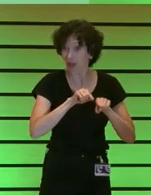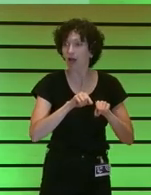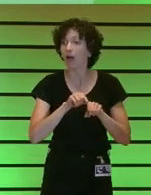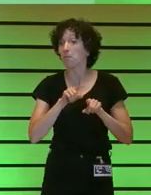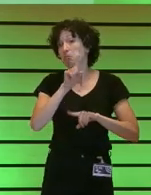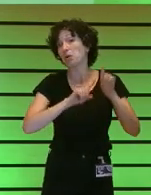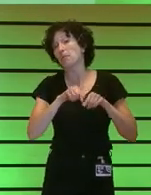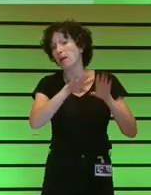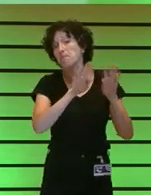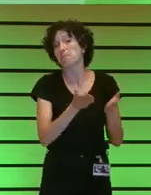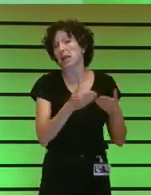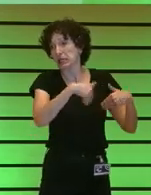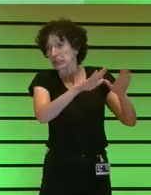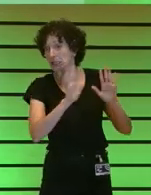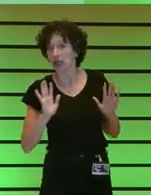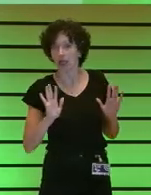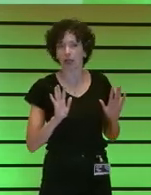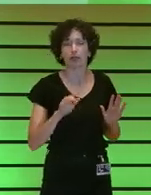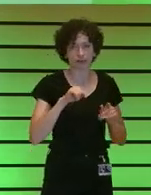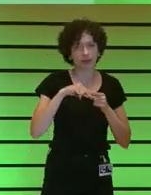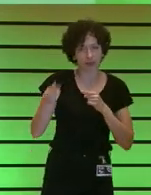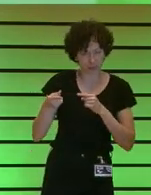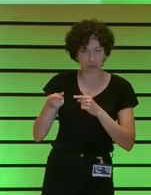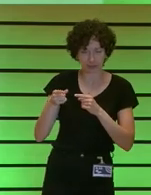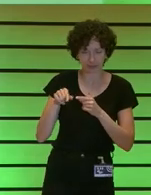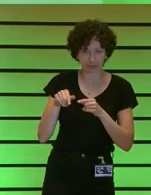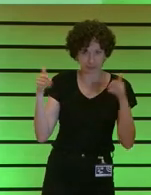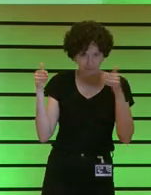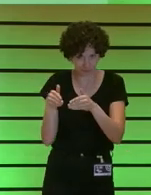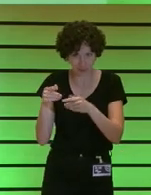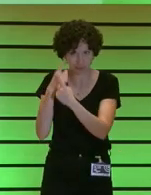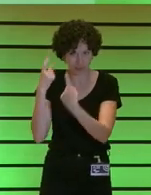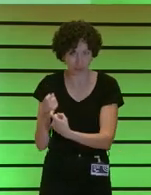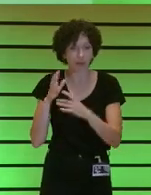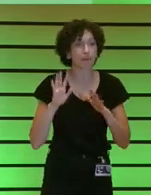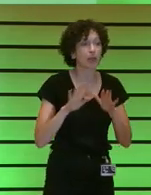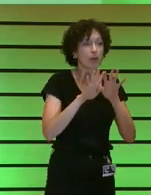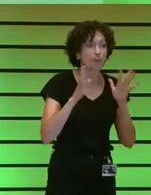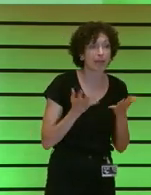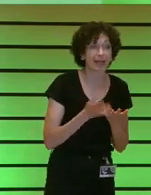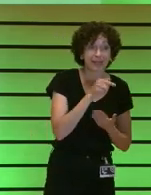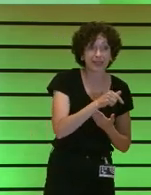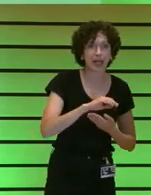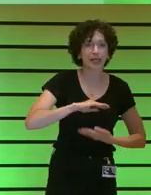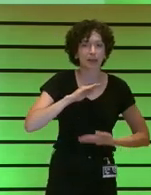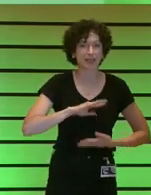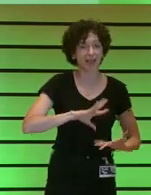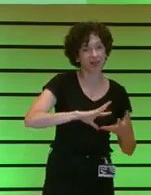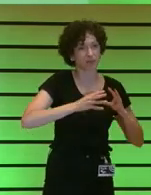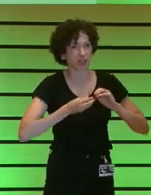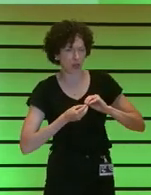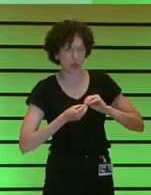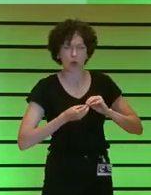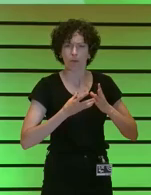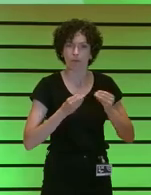luego lo iremos comentando vale que no me quiero hackear de la pregunta pero el planeta Tiene una enorme capacidad de resiliencia que se dice ahora una